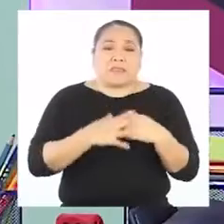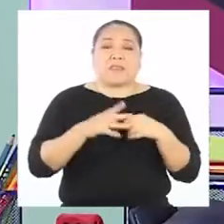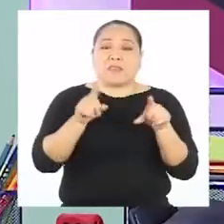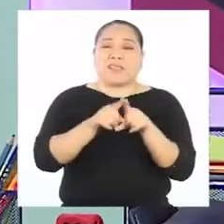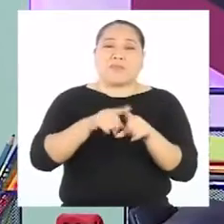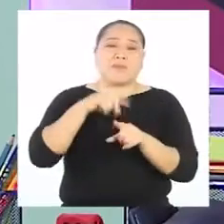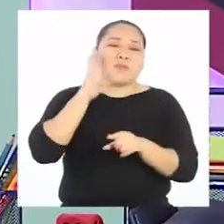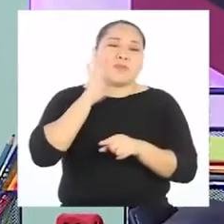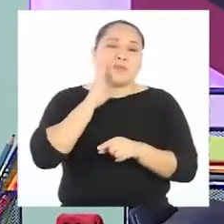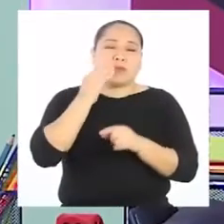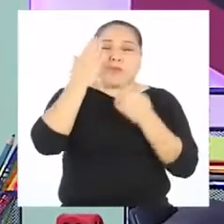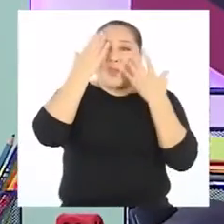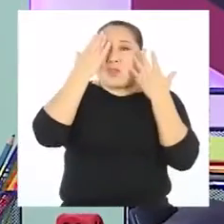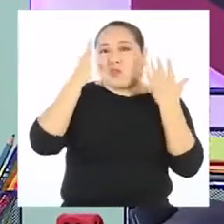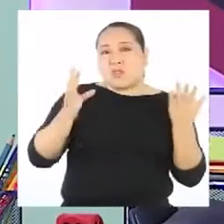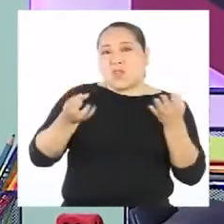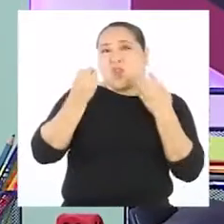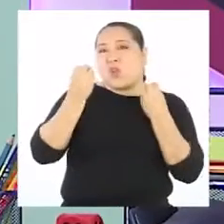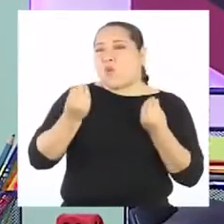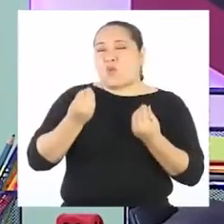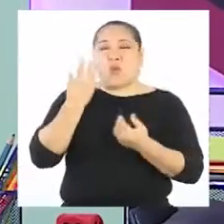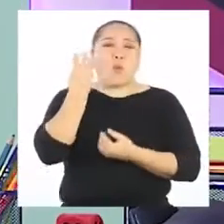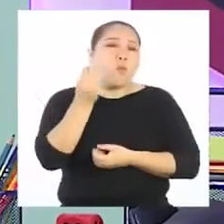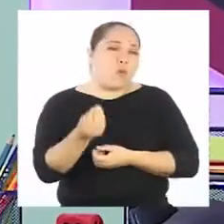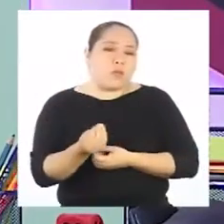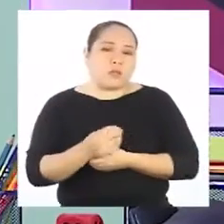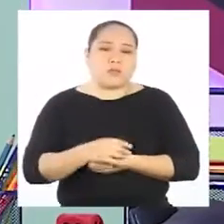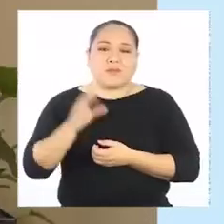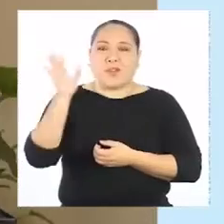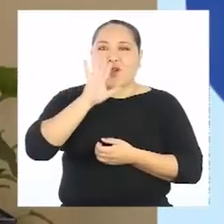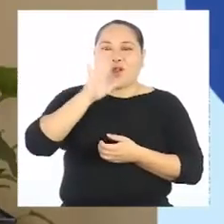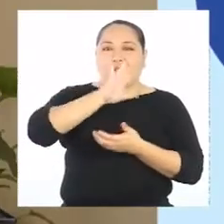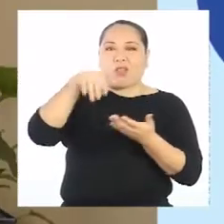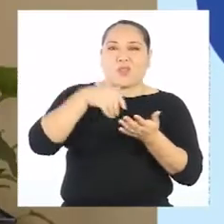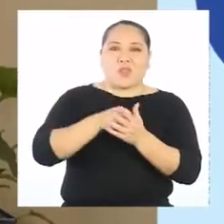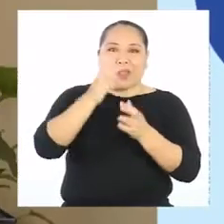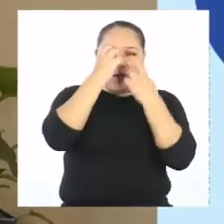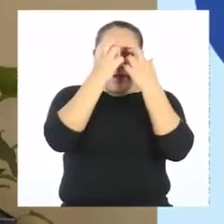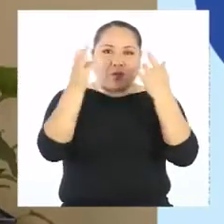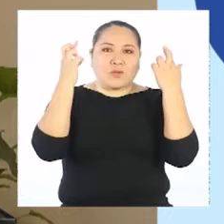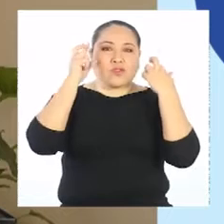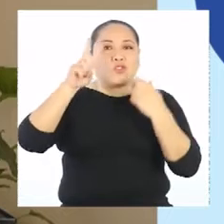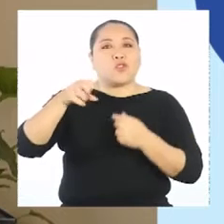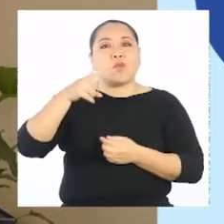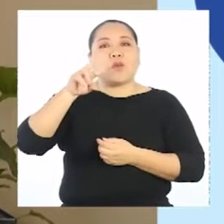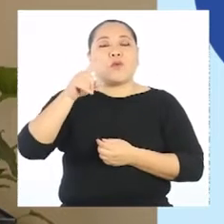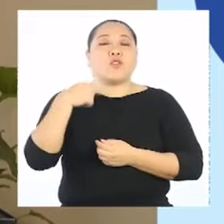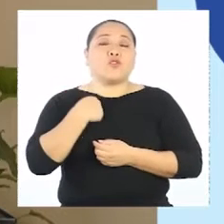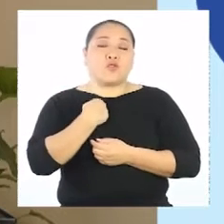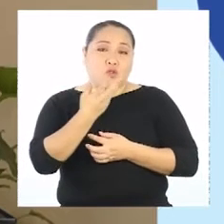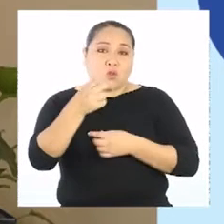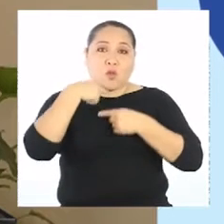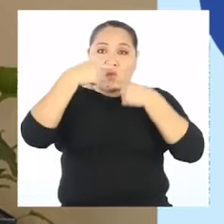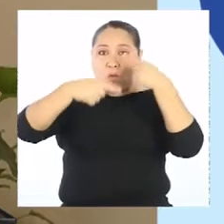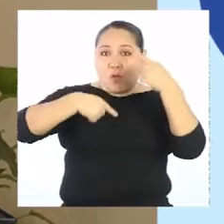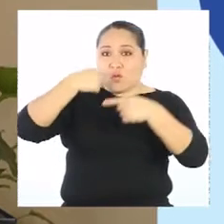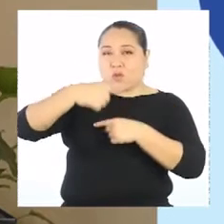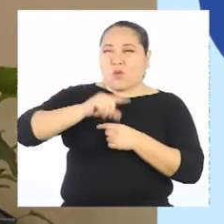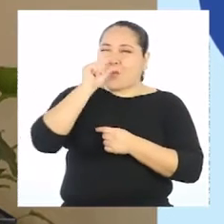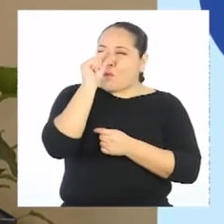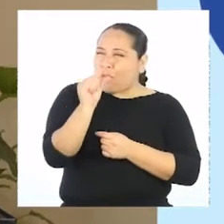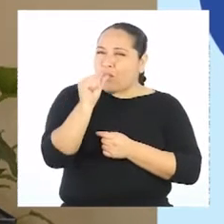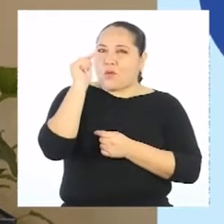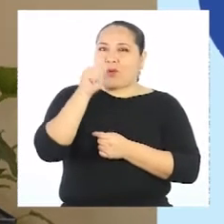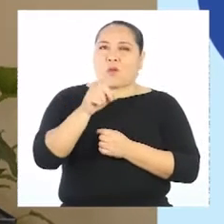es contaminante, pero la verdad no estoy segura de por qué. Hola a toda la promo 2021. Yo les